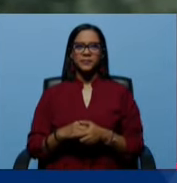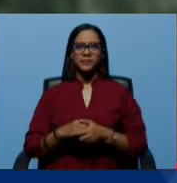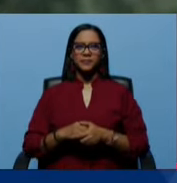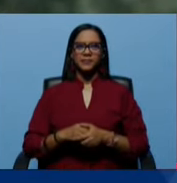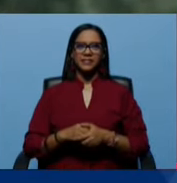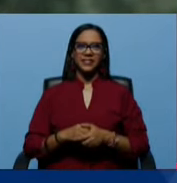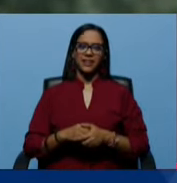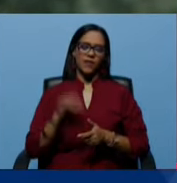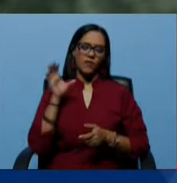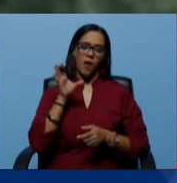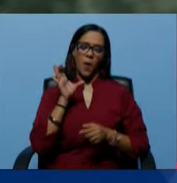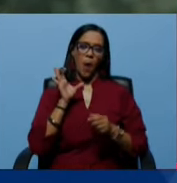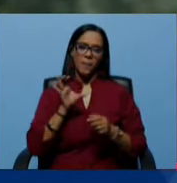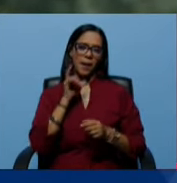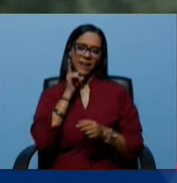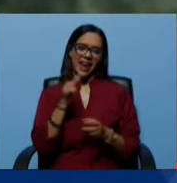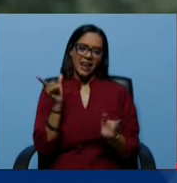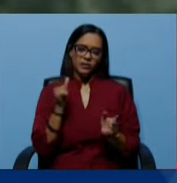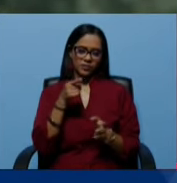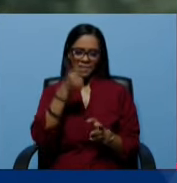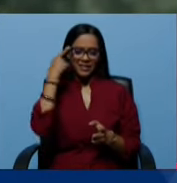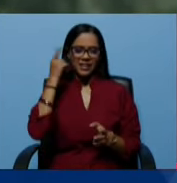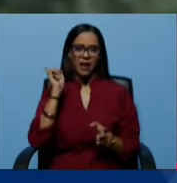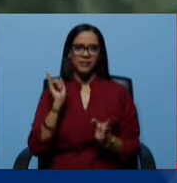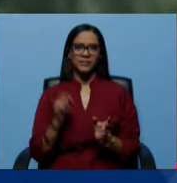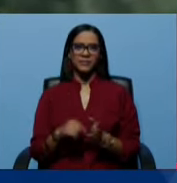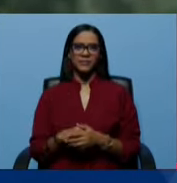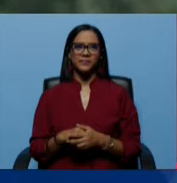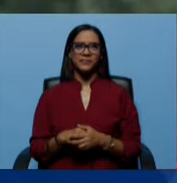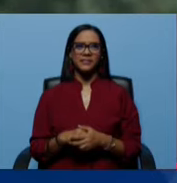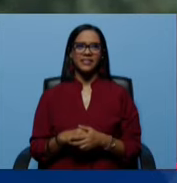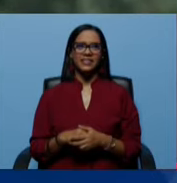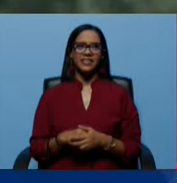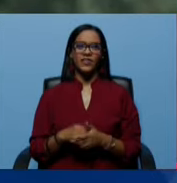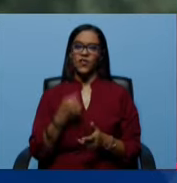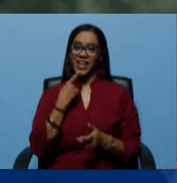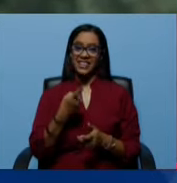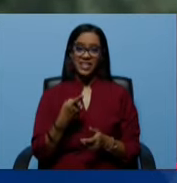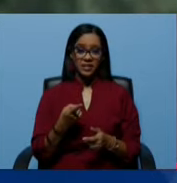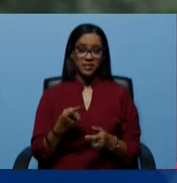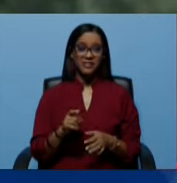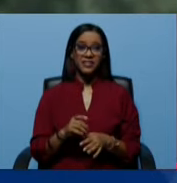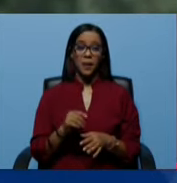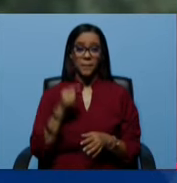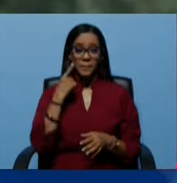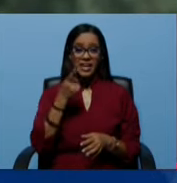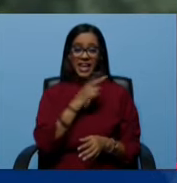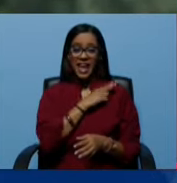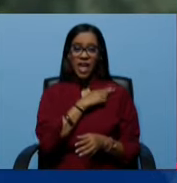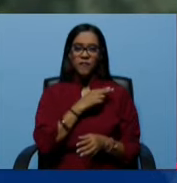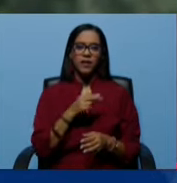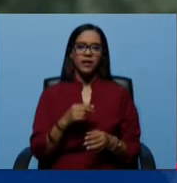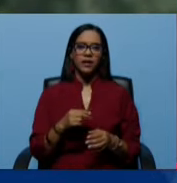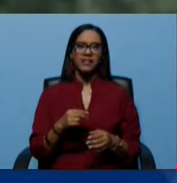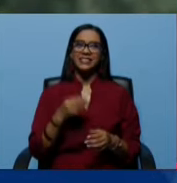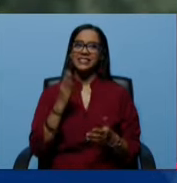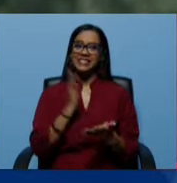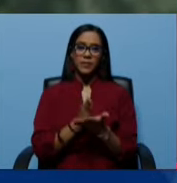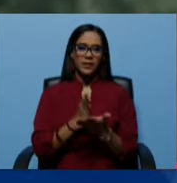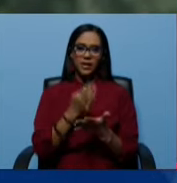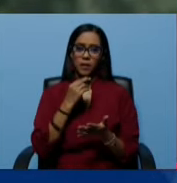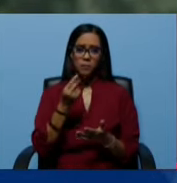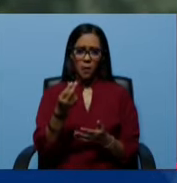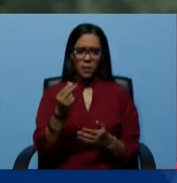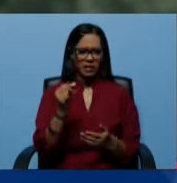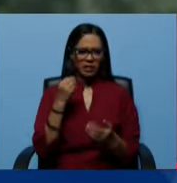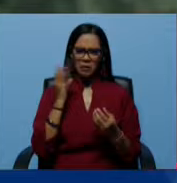Eso es un chiste malo, ustedes saben. Cuando uno le dice, mire jefe, tal cosa, yo siempre digo, por plata